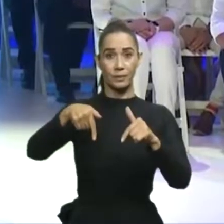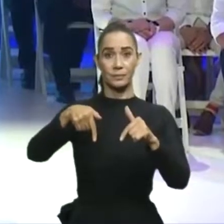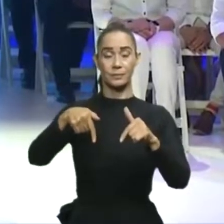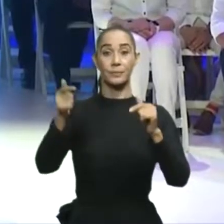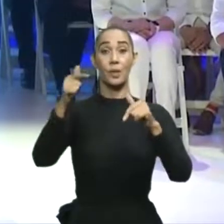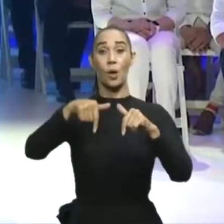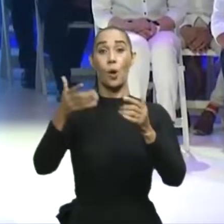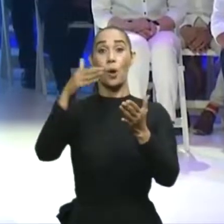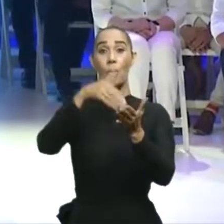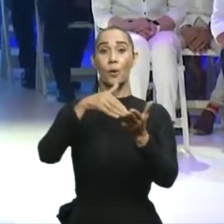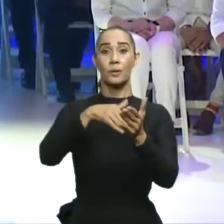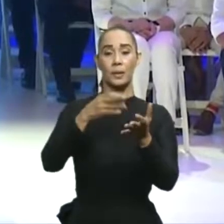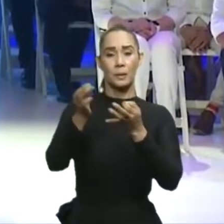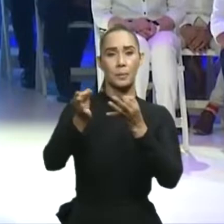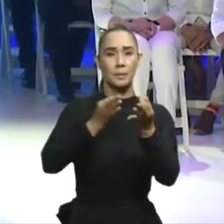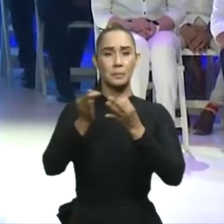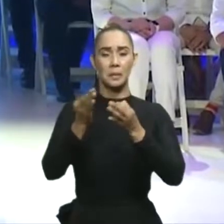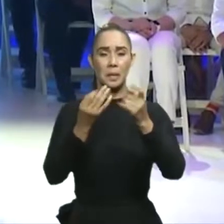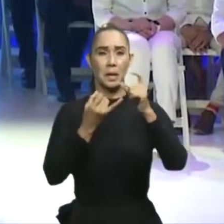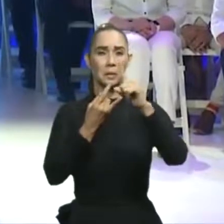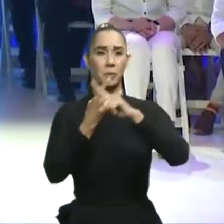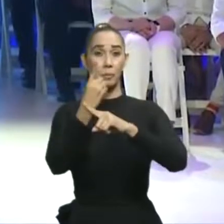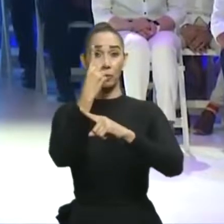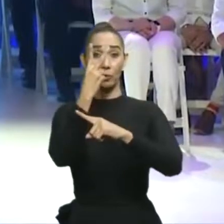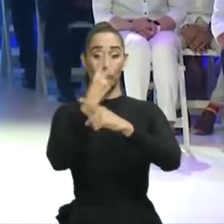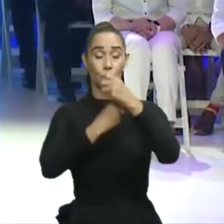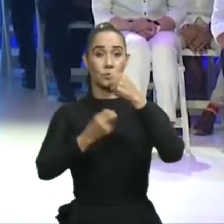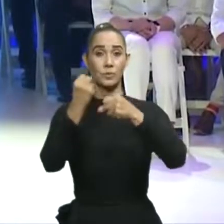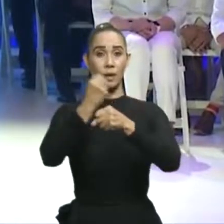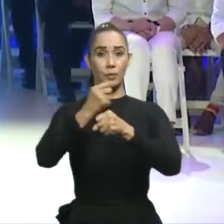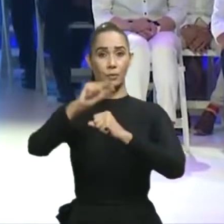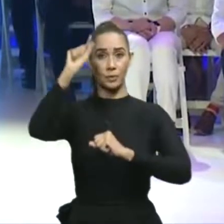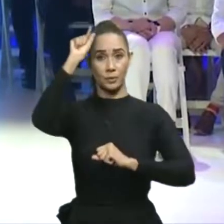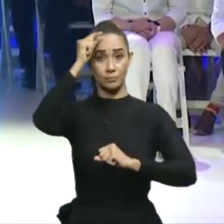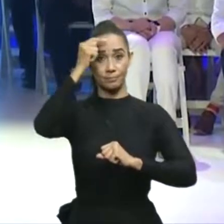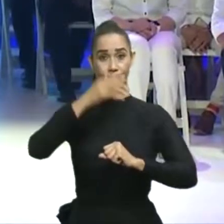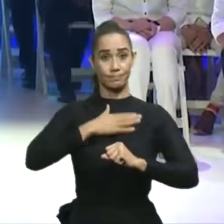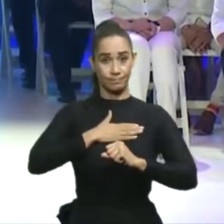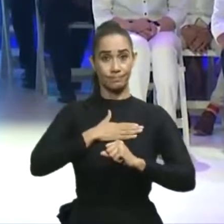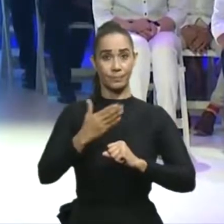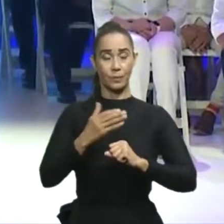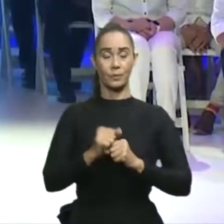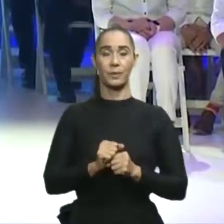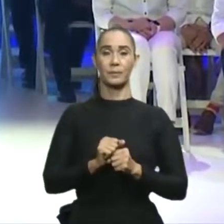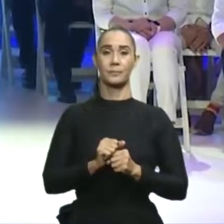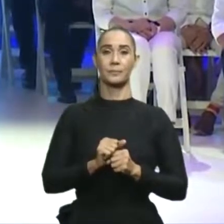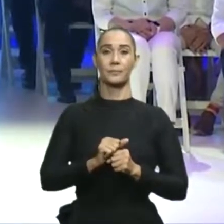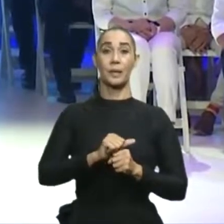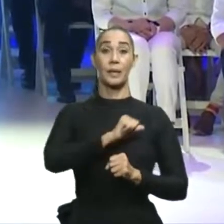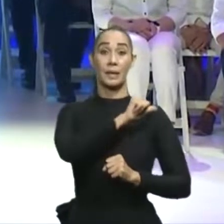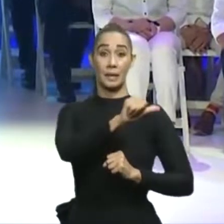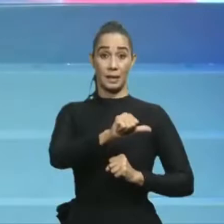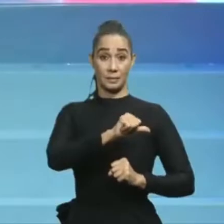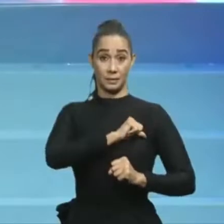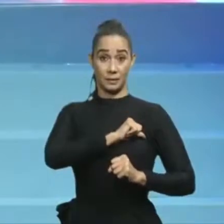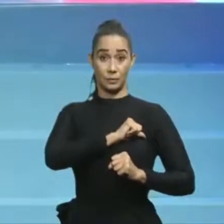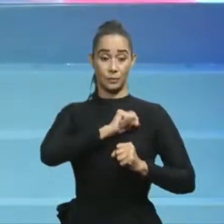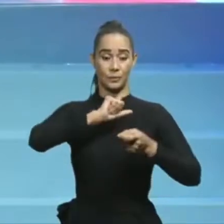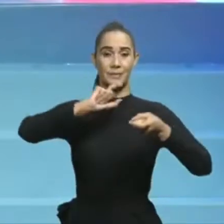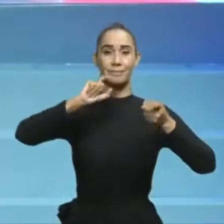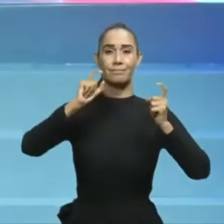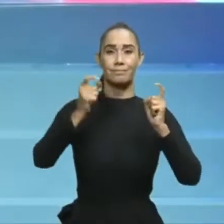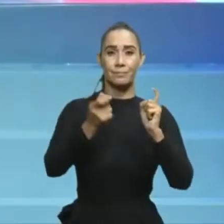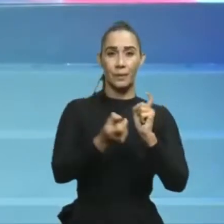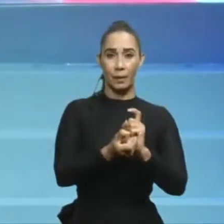para hacer un balance de estos meses y de estos dos años de gobierno esa actitud es cambio